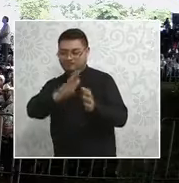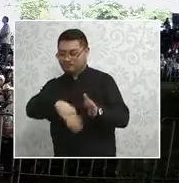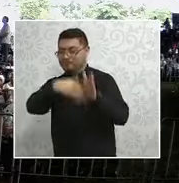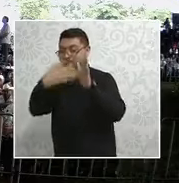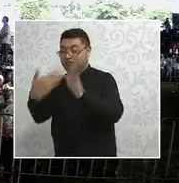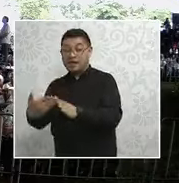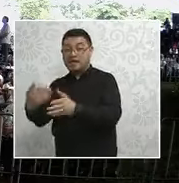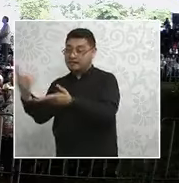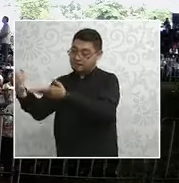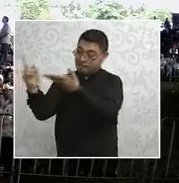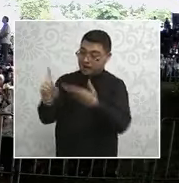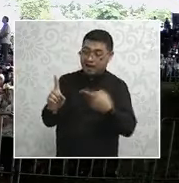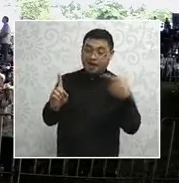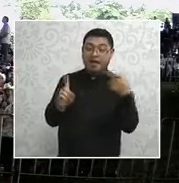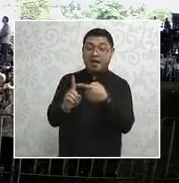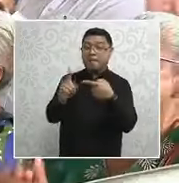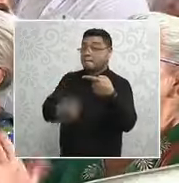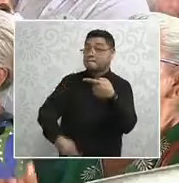México